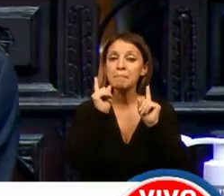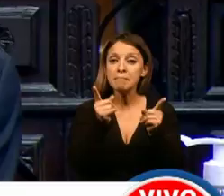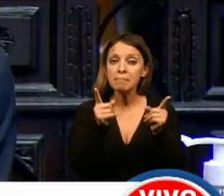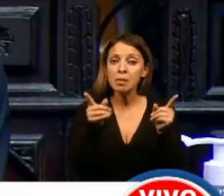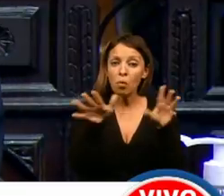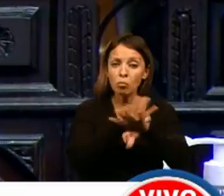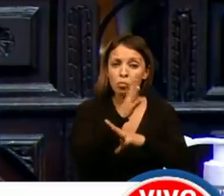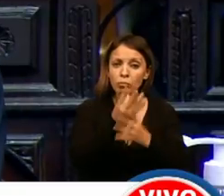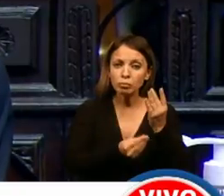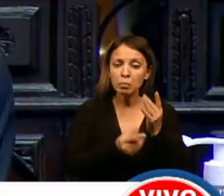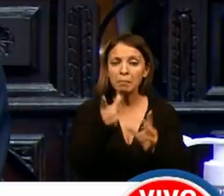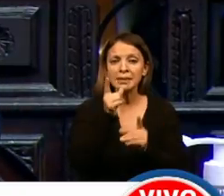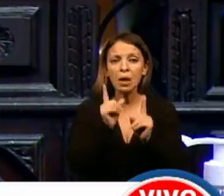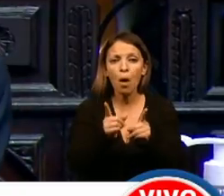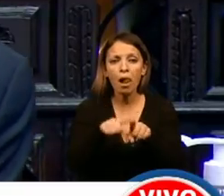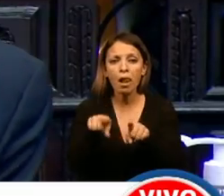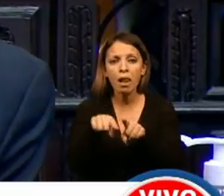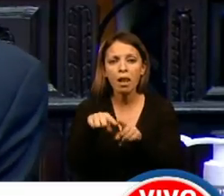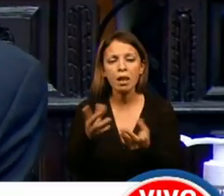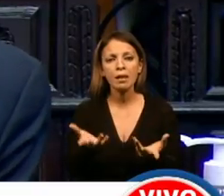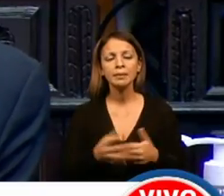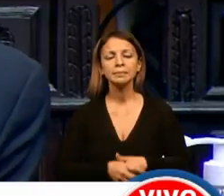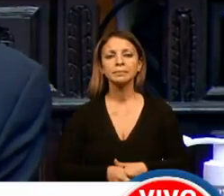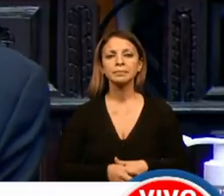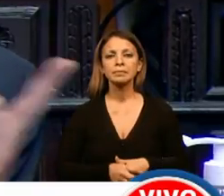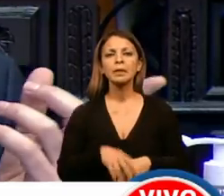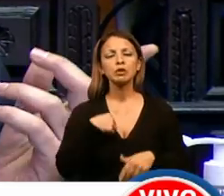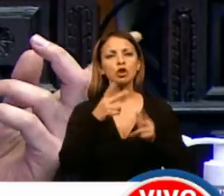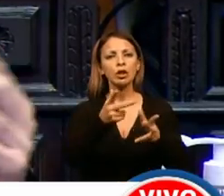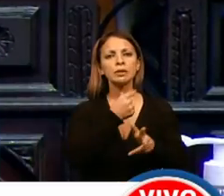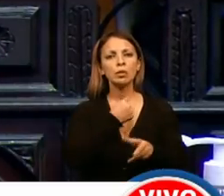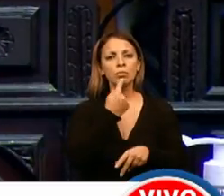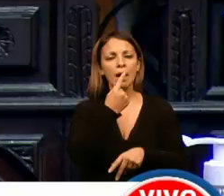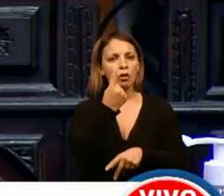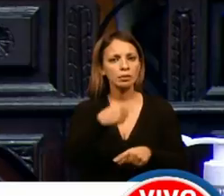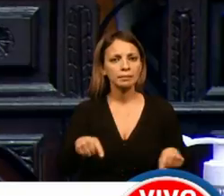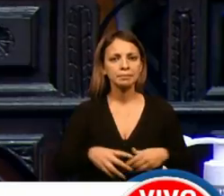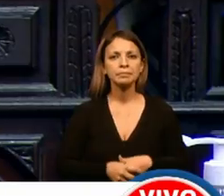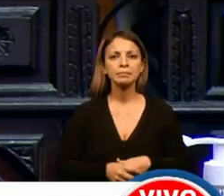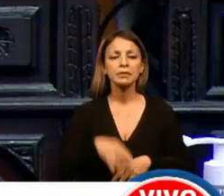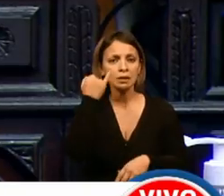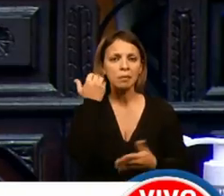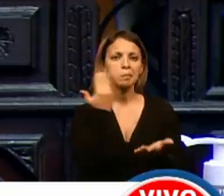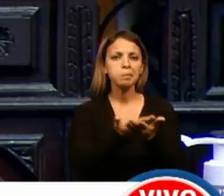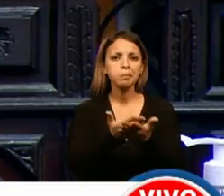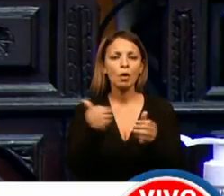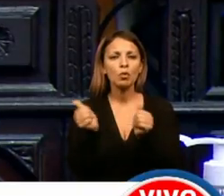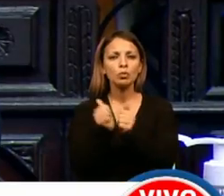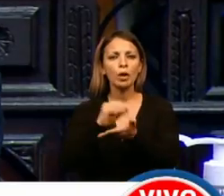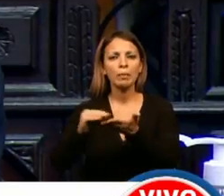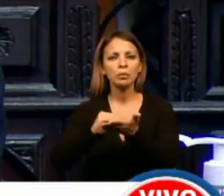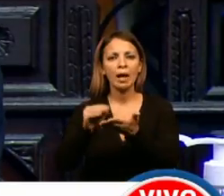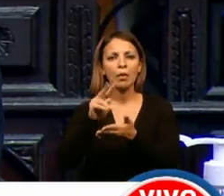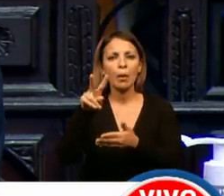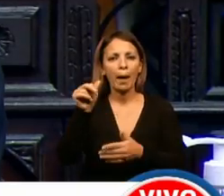en otros aspectos pero permítame decirle una sola cosa hemos presentado con el diputado vara en este